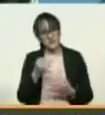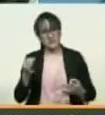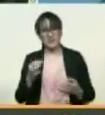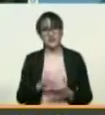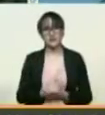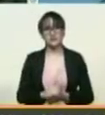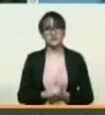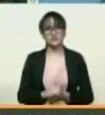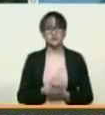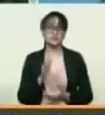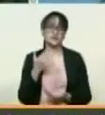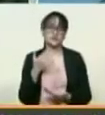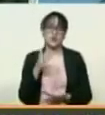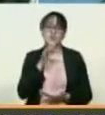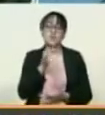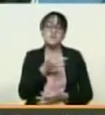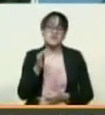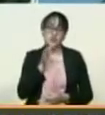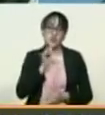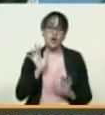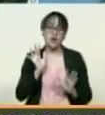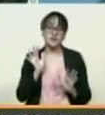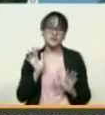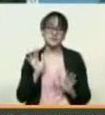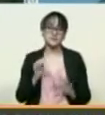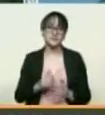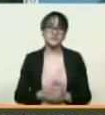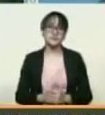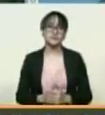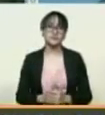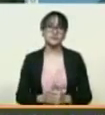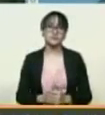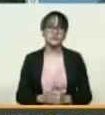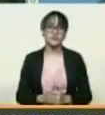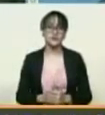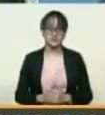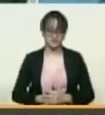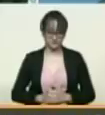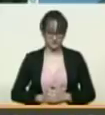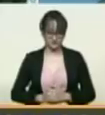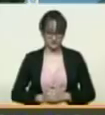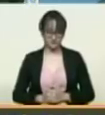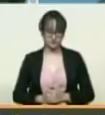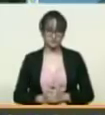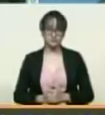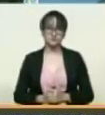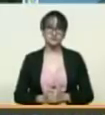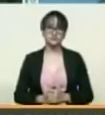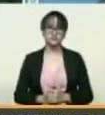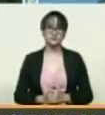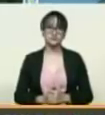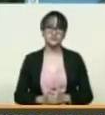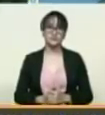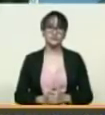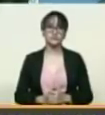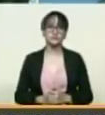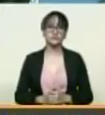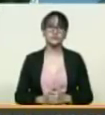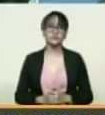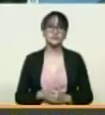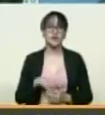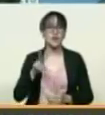no hay perfección, salvo la divina. Y no, nunca ha sido sujeto de